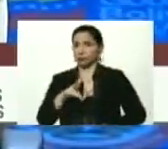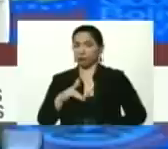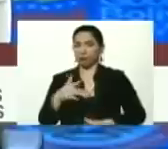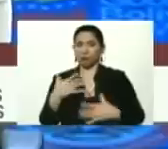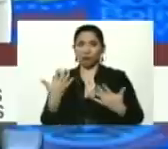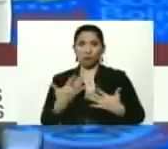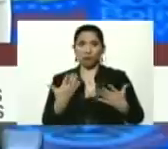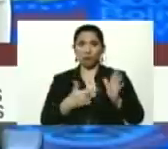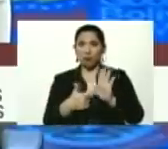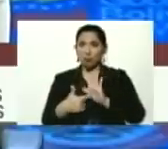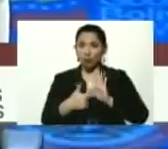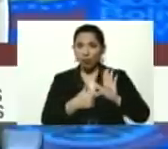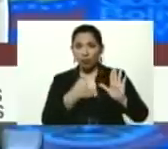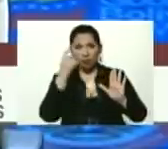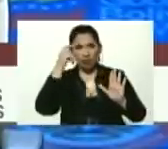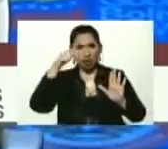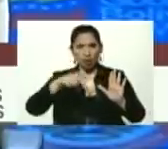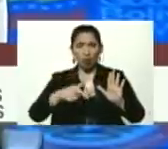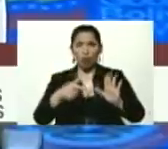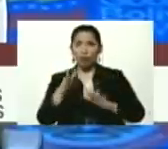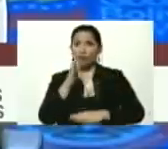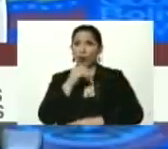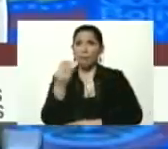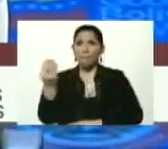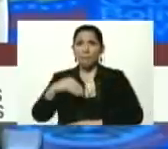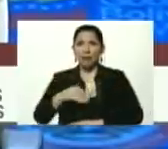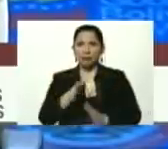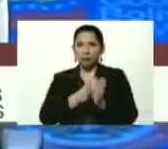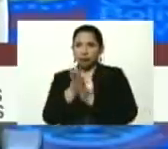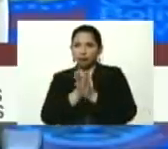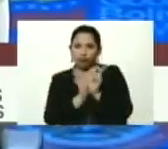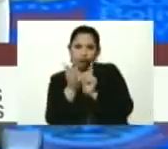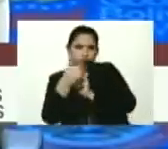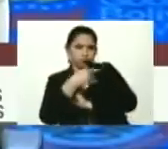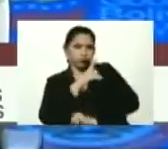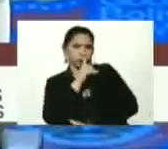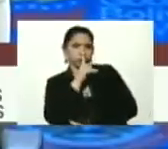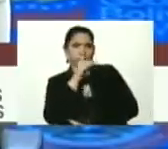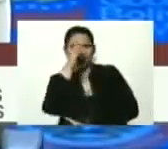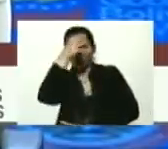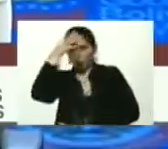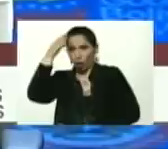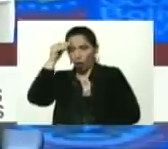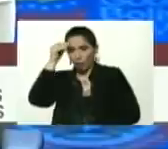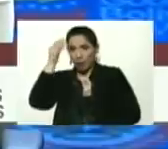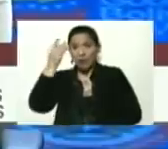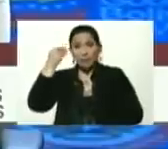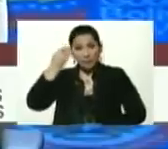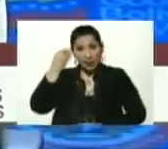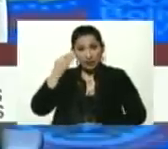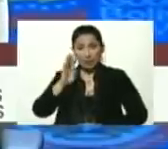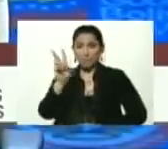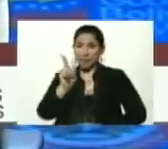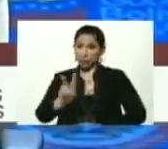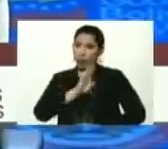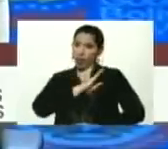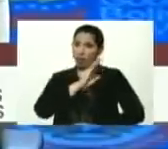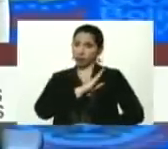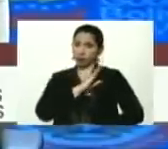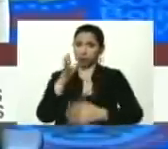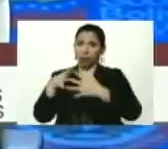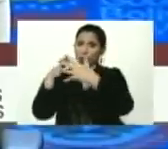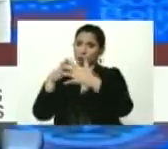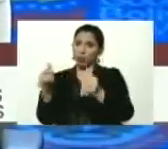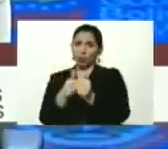demostrado el día de hoy, que no es más que la conchupancia de Donald Trump, que cree que Venezuela es de él,